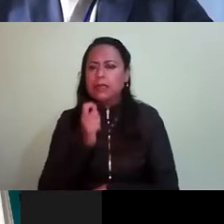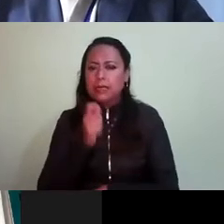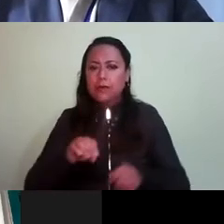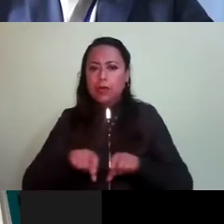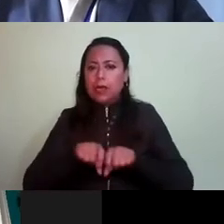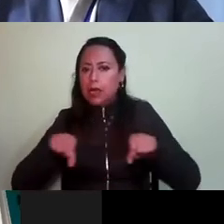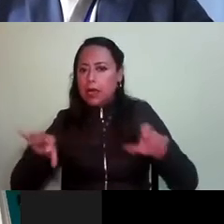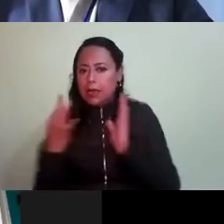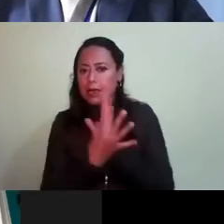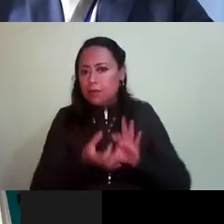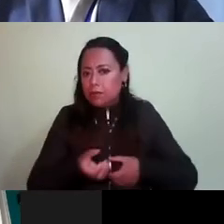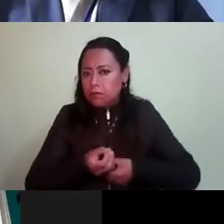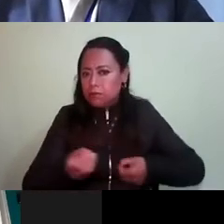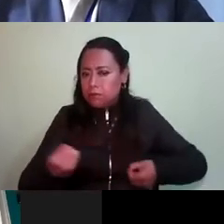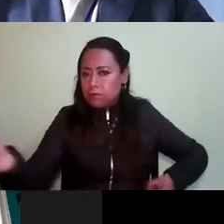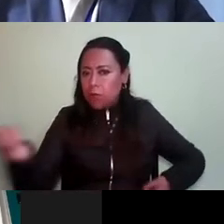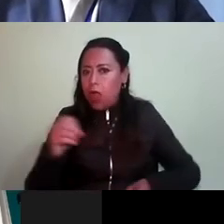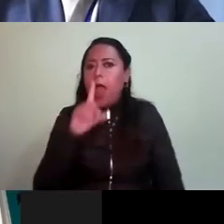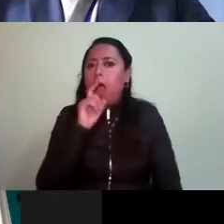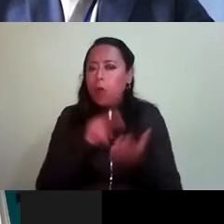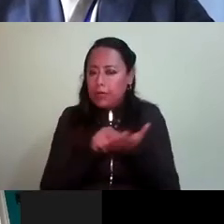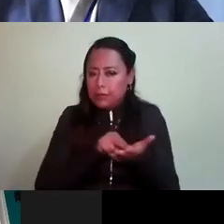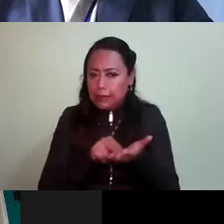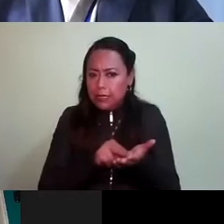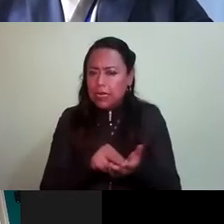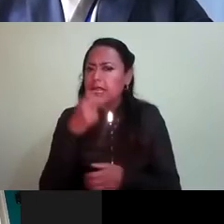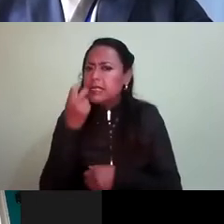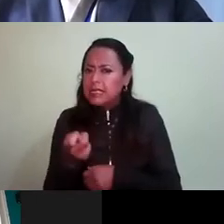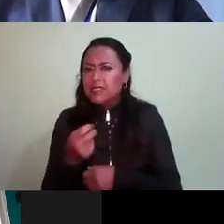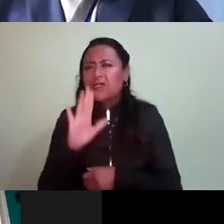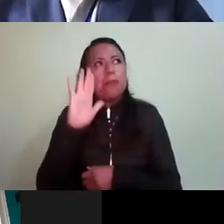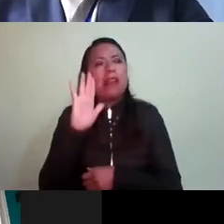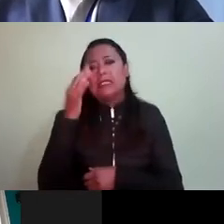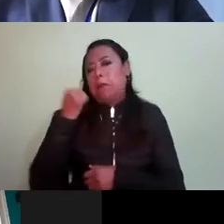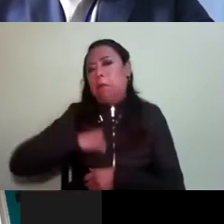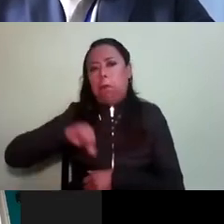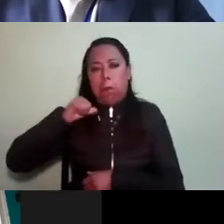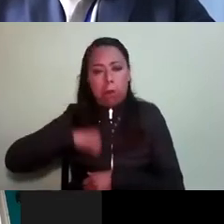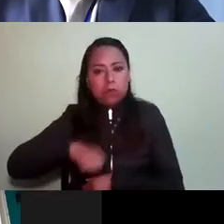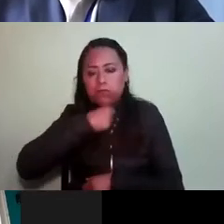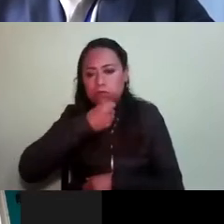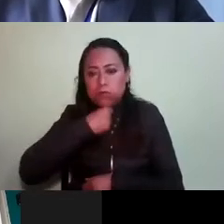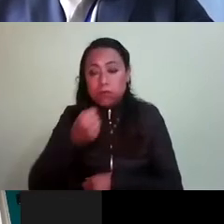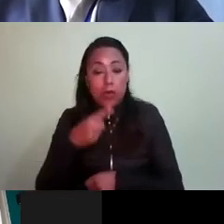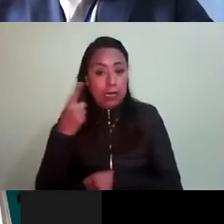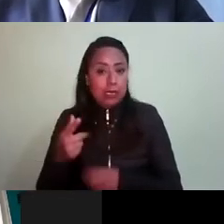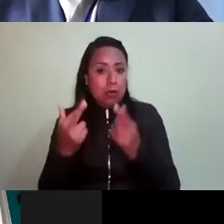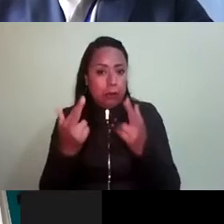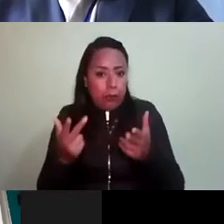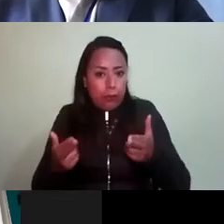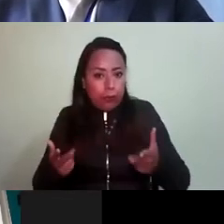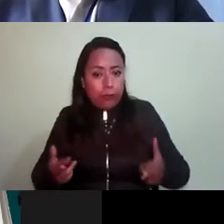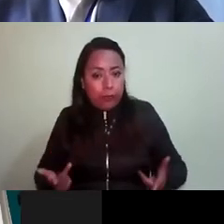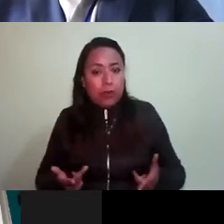conoce. Tenemos drenaje muy viejos que se han venido rompiendo, los asentamientos